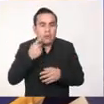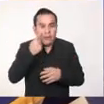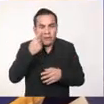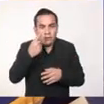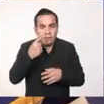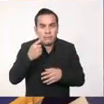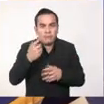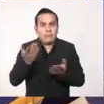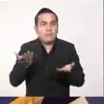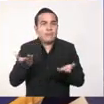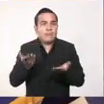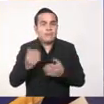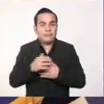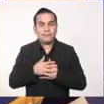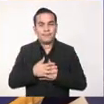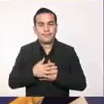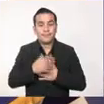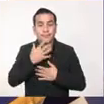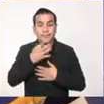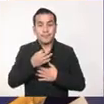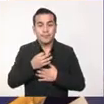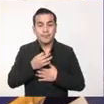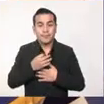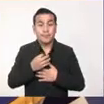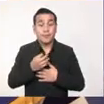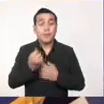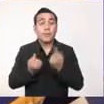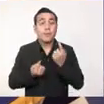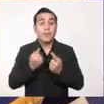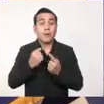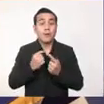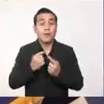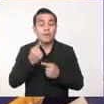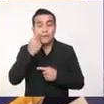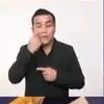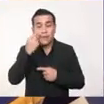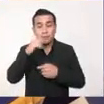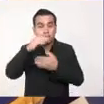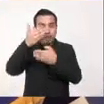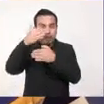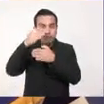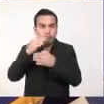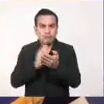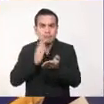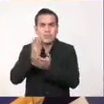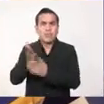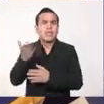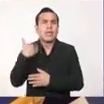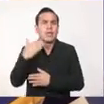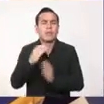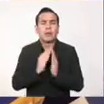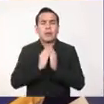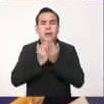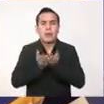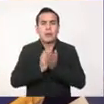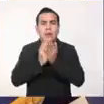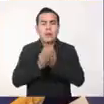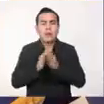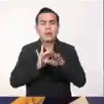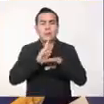ventana. No, aquí abran cualquier ventana en cualquier parte del país, vayan a San Miguel, a La Unión,